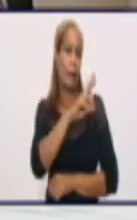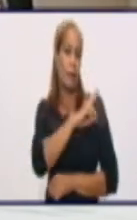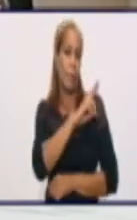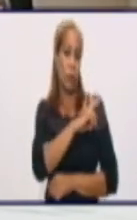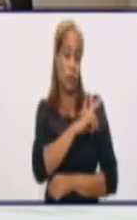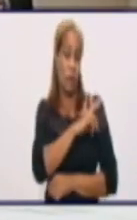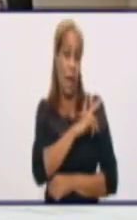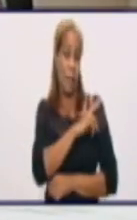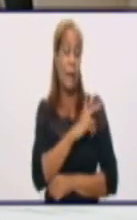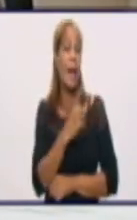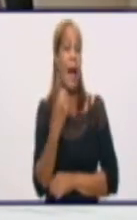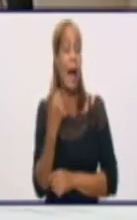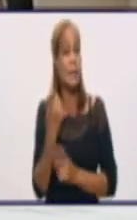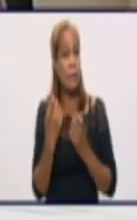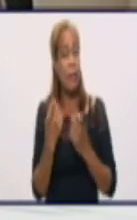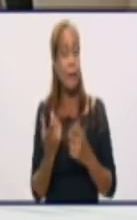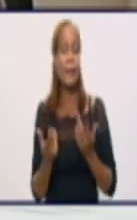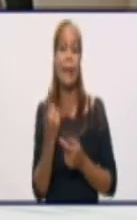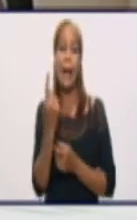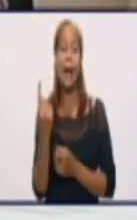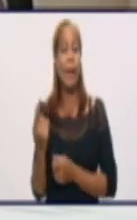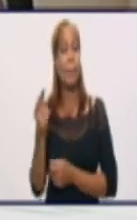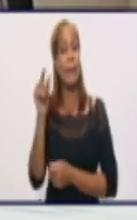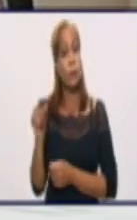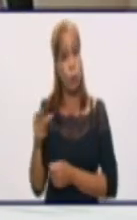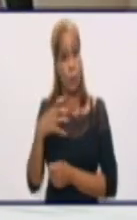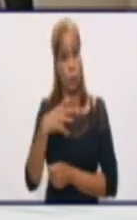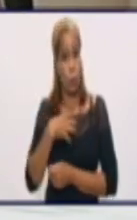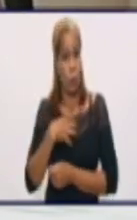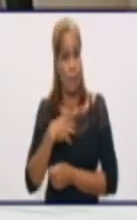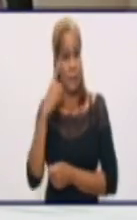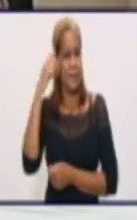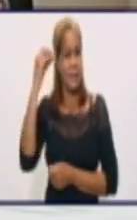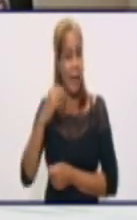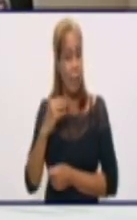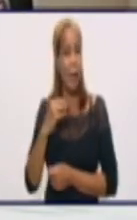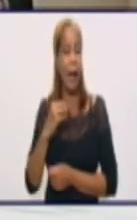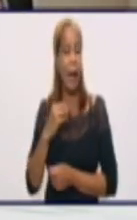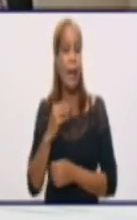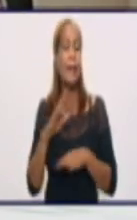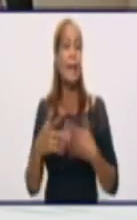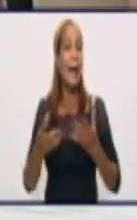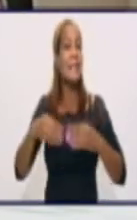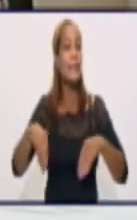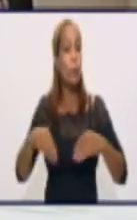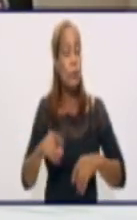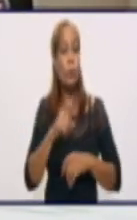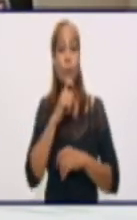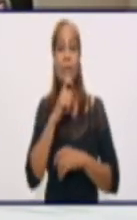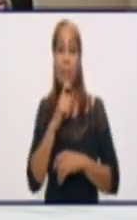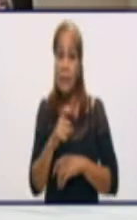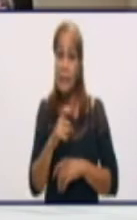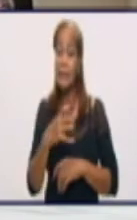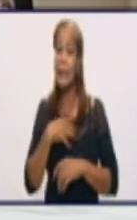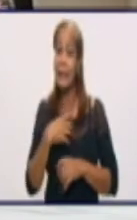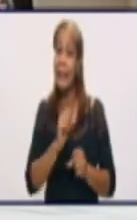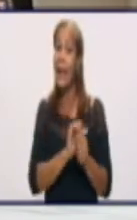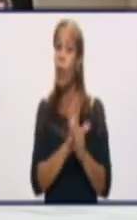tomen conciencia del peligro en que hoy estamos, de la situación tan difícil, de la situación que hoy tiene la